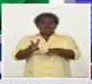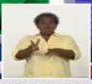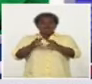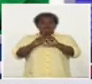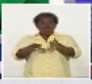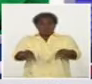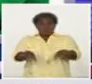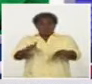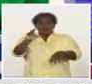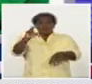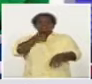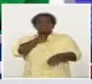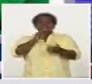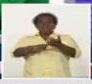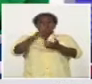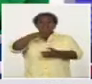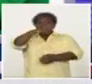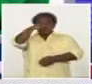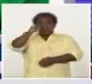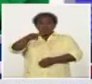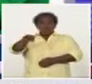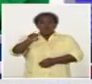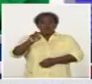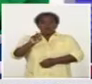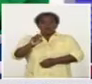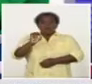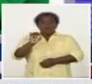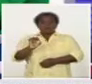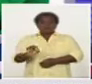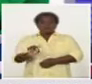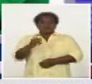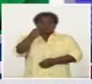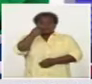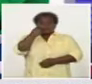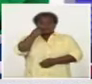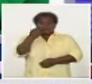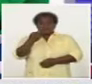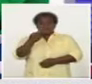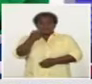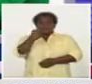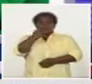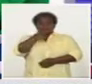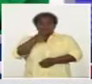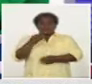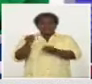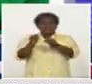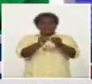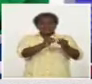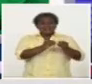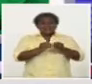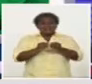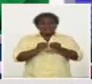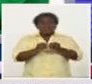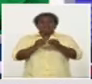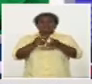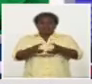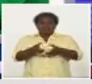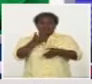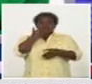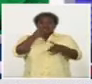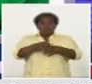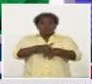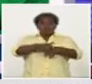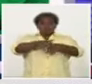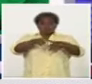explicado las razones de por qué es así. Se ha vuelto más contagioso, con una capacidad mayor de